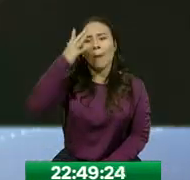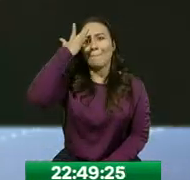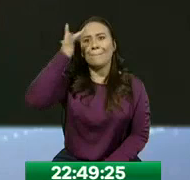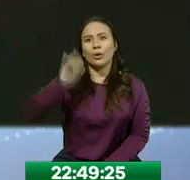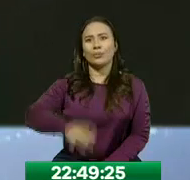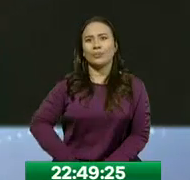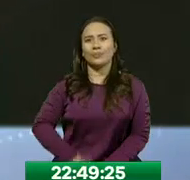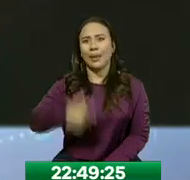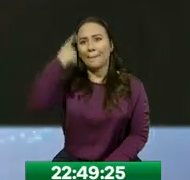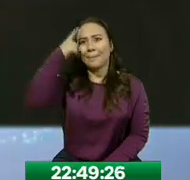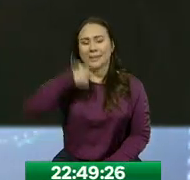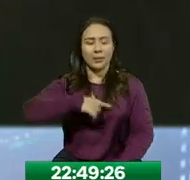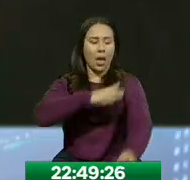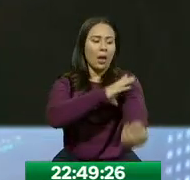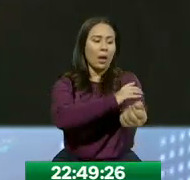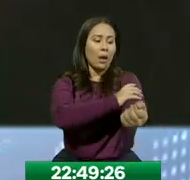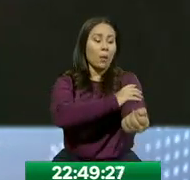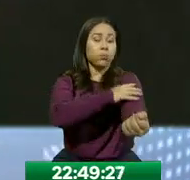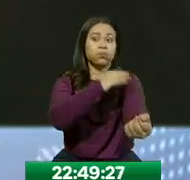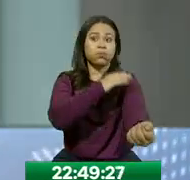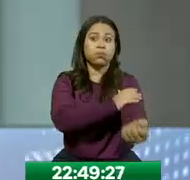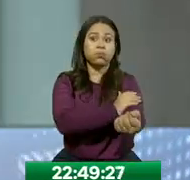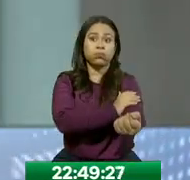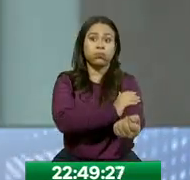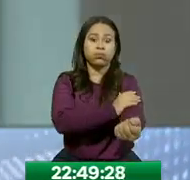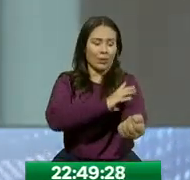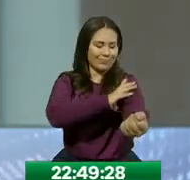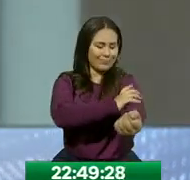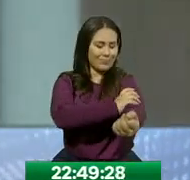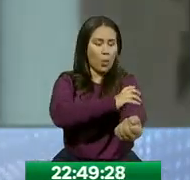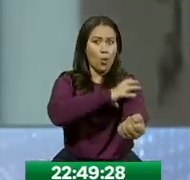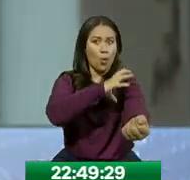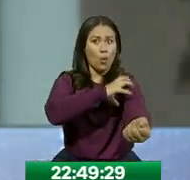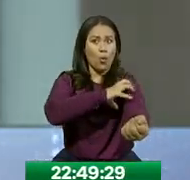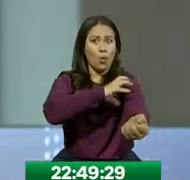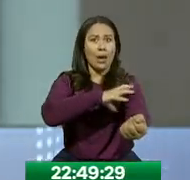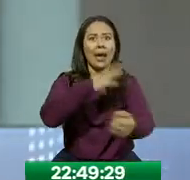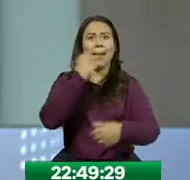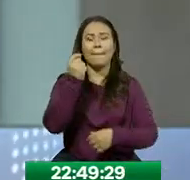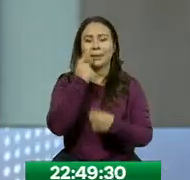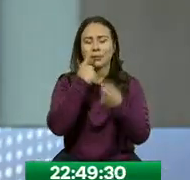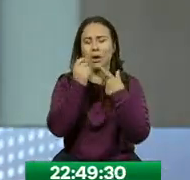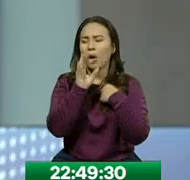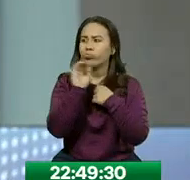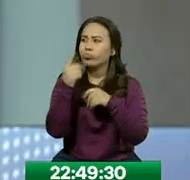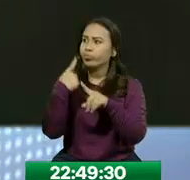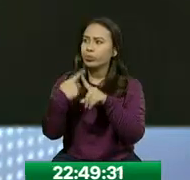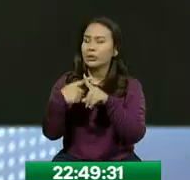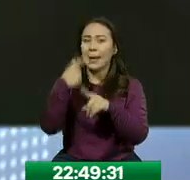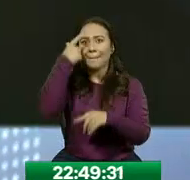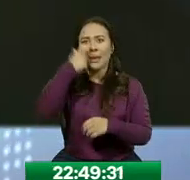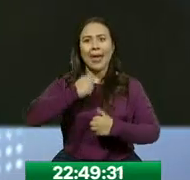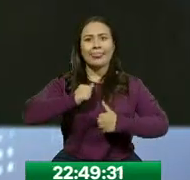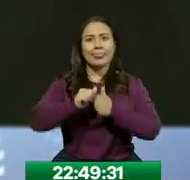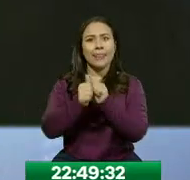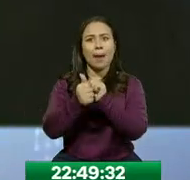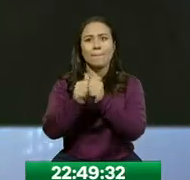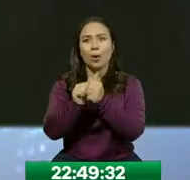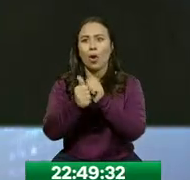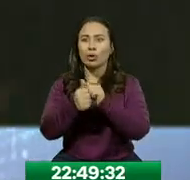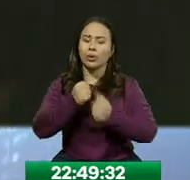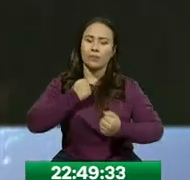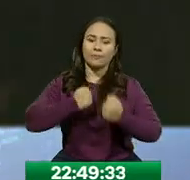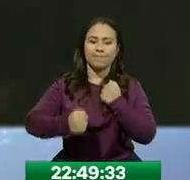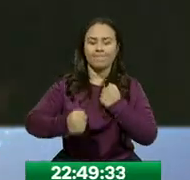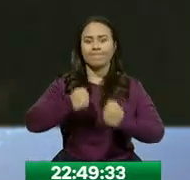para la presión arterial. Uno de los tratamientos no farmacológicos que causa buenos resultados es que el paciente haga ejercicio. Realmente